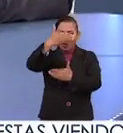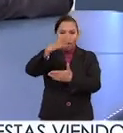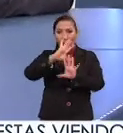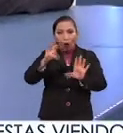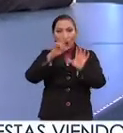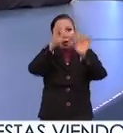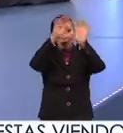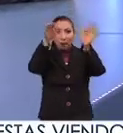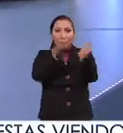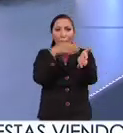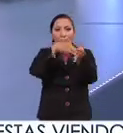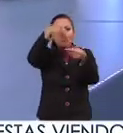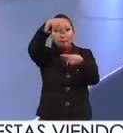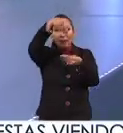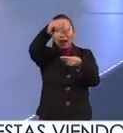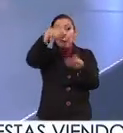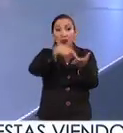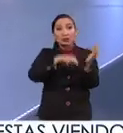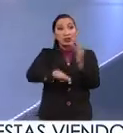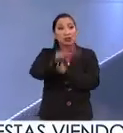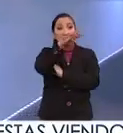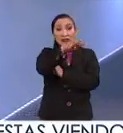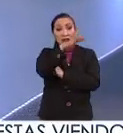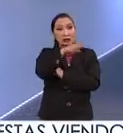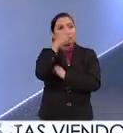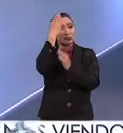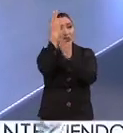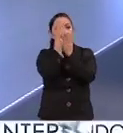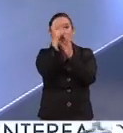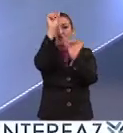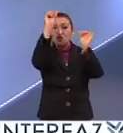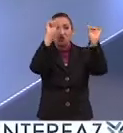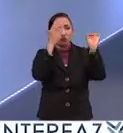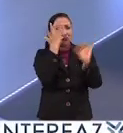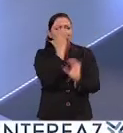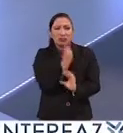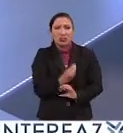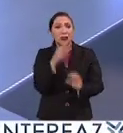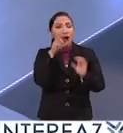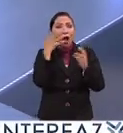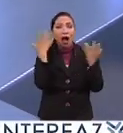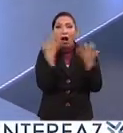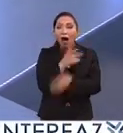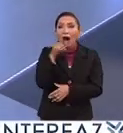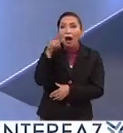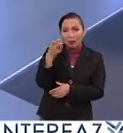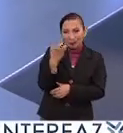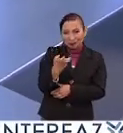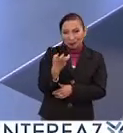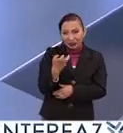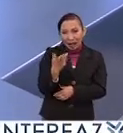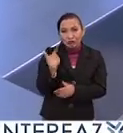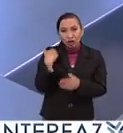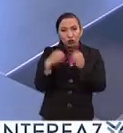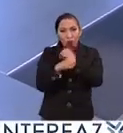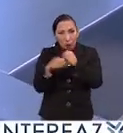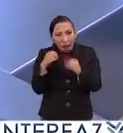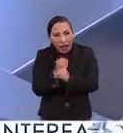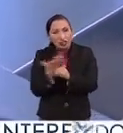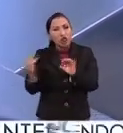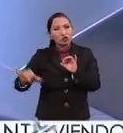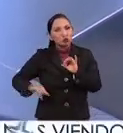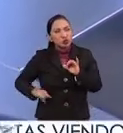no, realmente, sobre todo las del 19, tenían unas ilustraciones fantásticas. Entonces, este tipo de objetos,